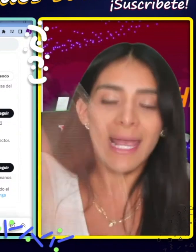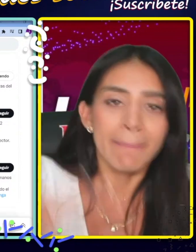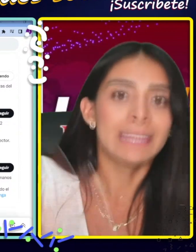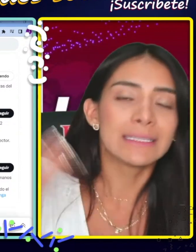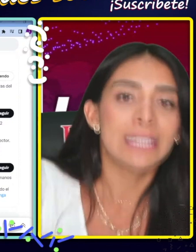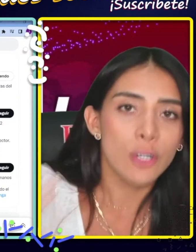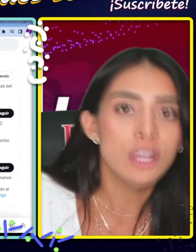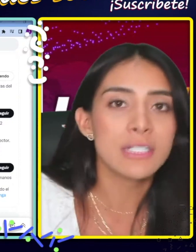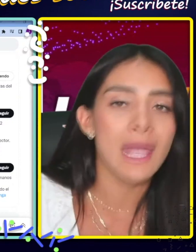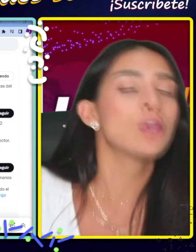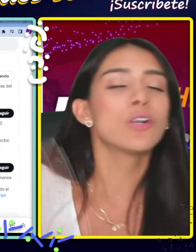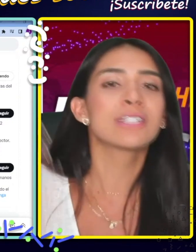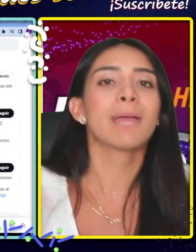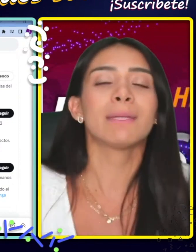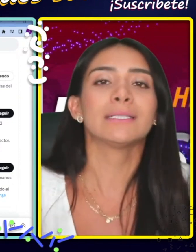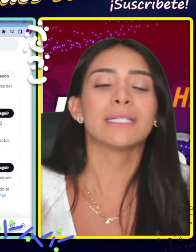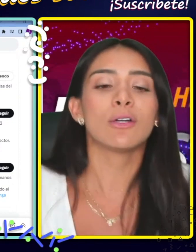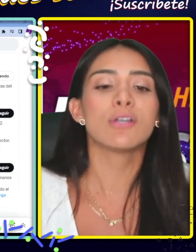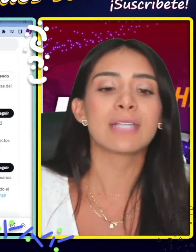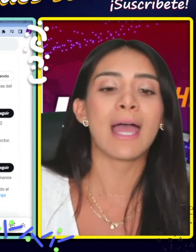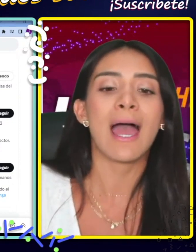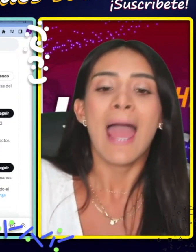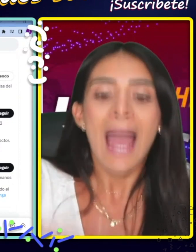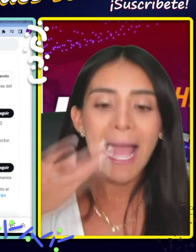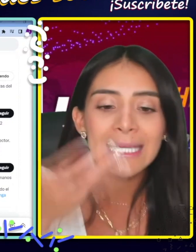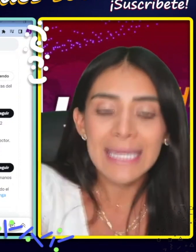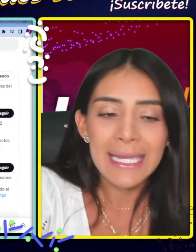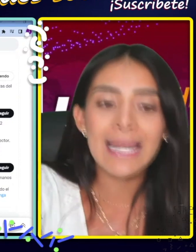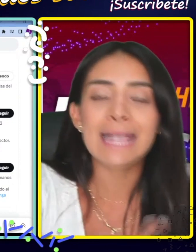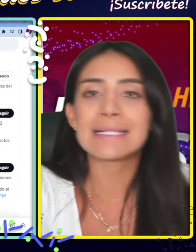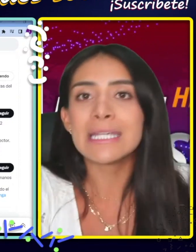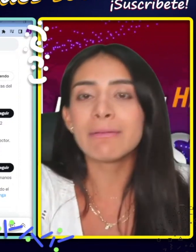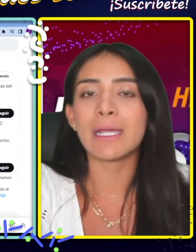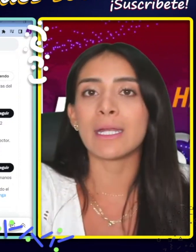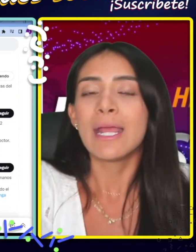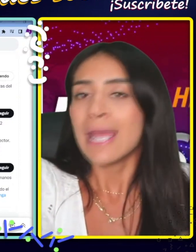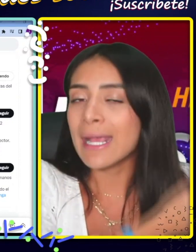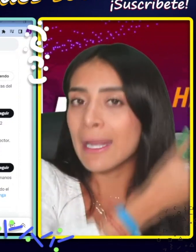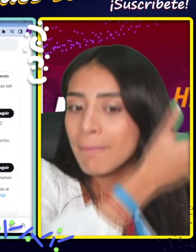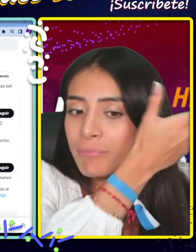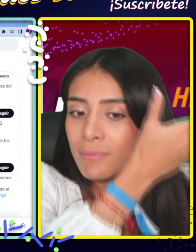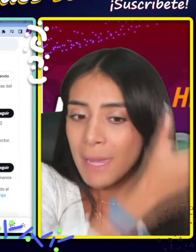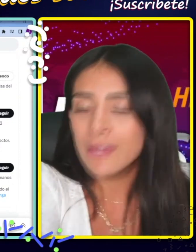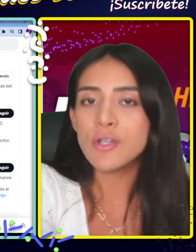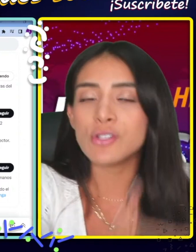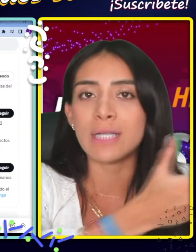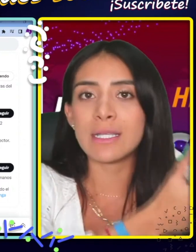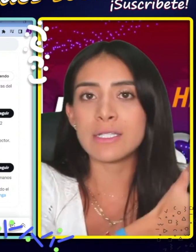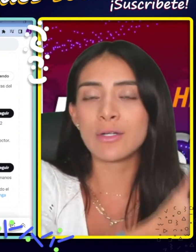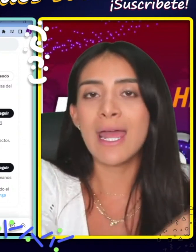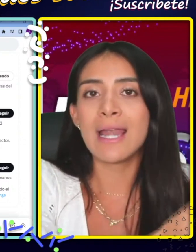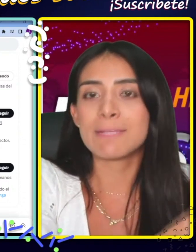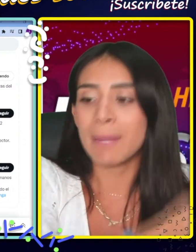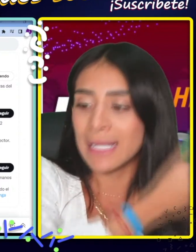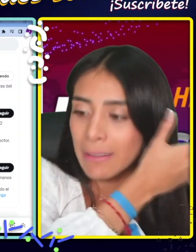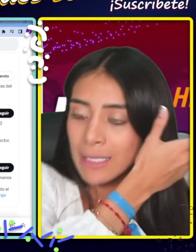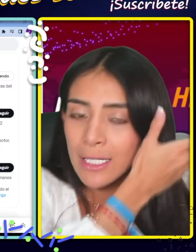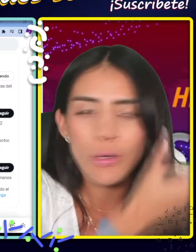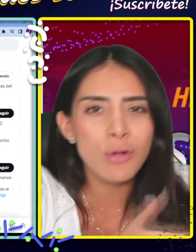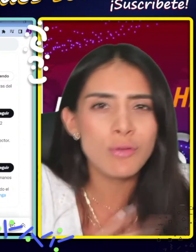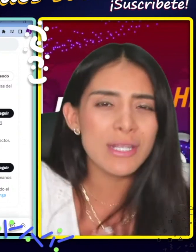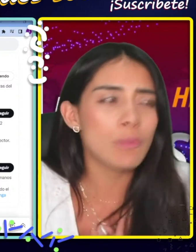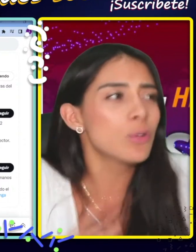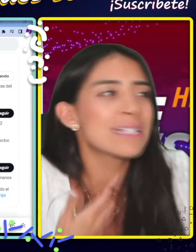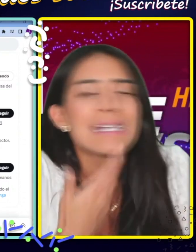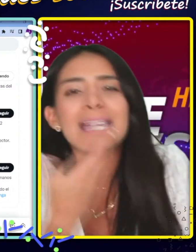No sea mentirosa, no sea mentirosa. Aquí la exhiben en medios tradicionales para que vean que